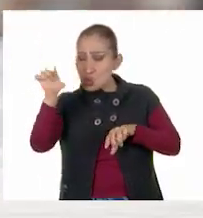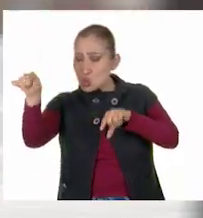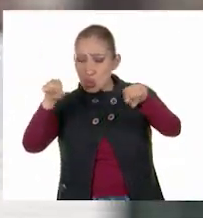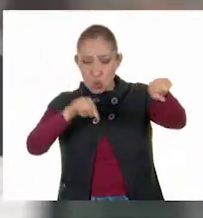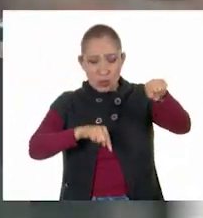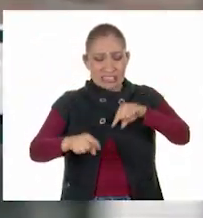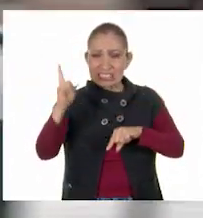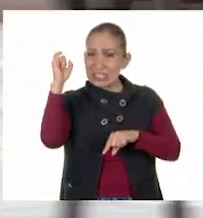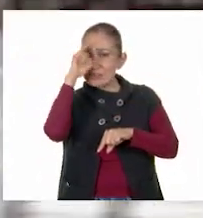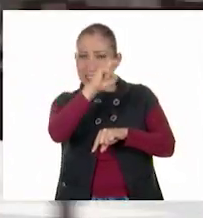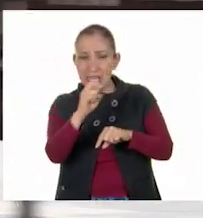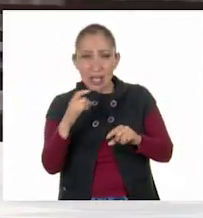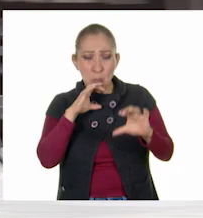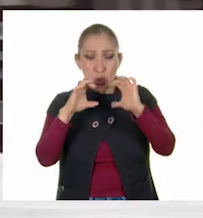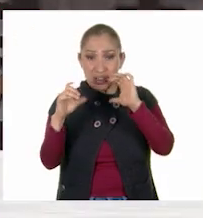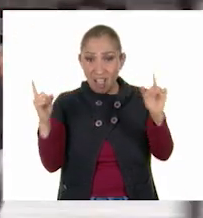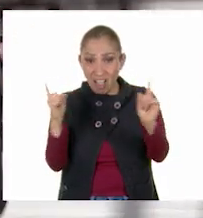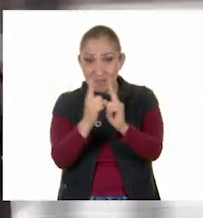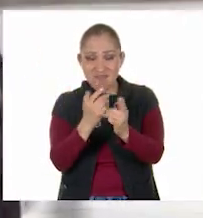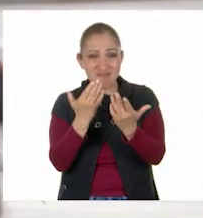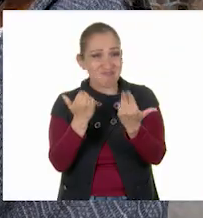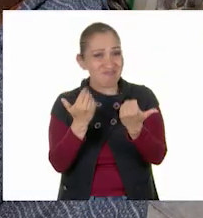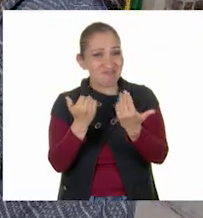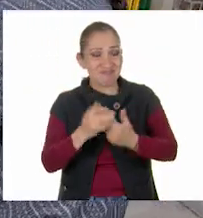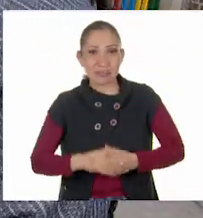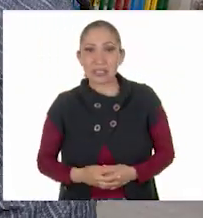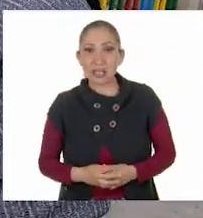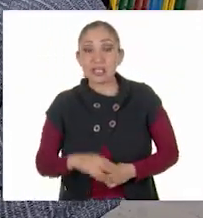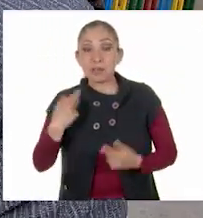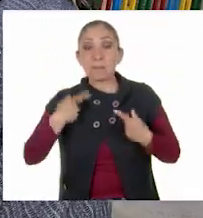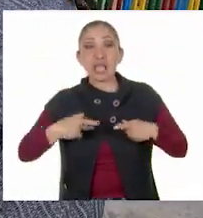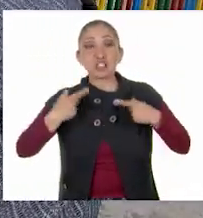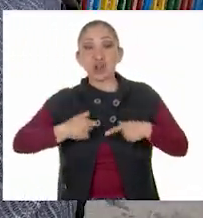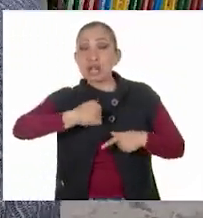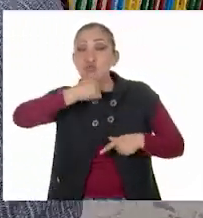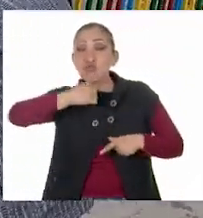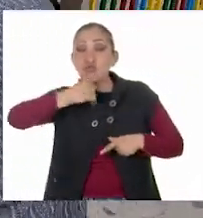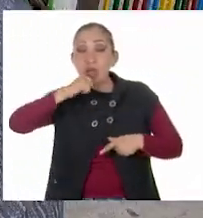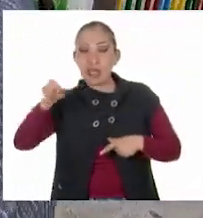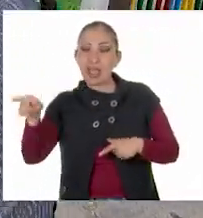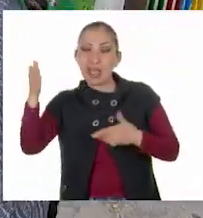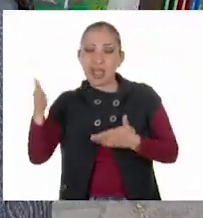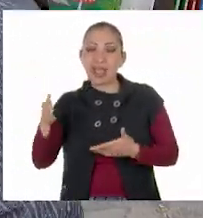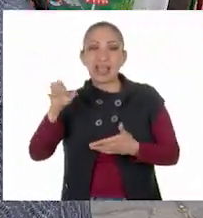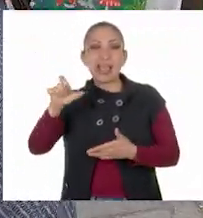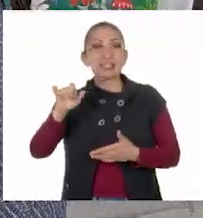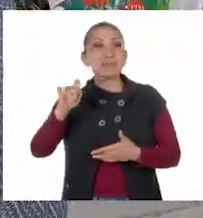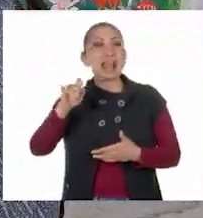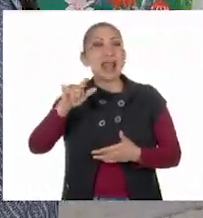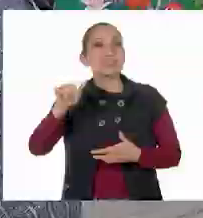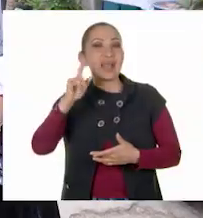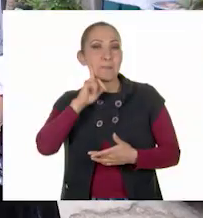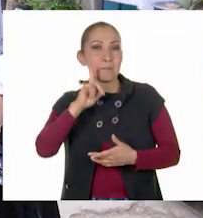dispersos que difícilmente se comunican entre ellos. Son personas mayores como Doña Esperanza.